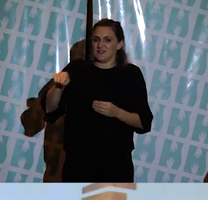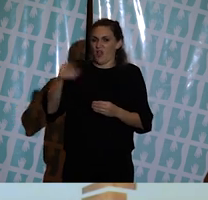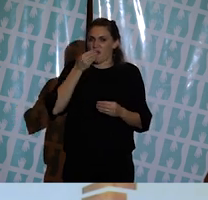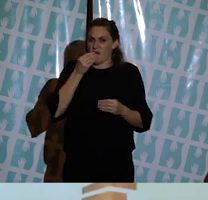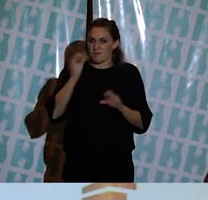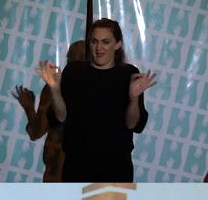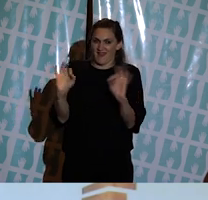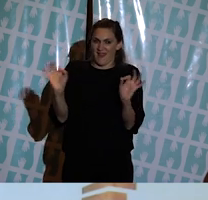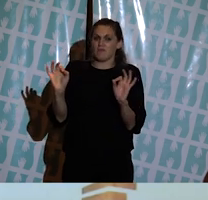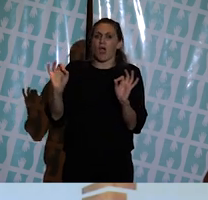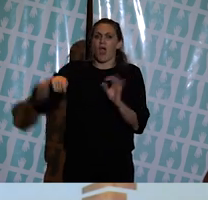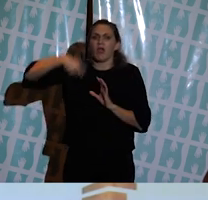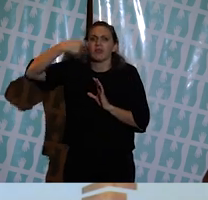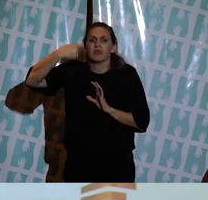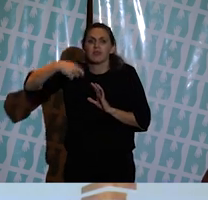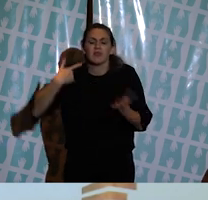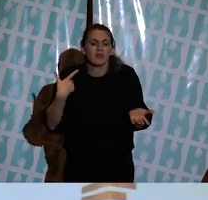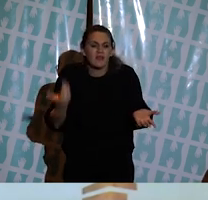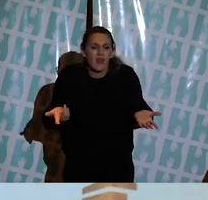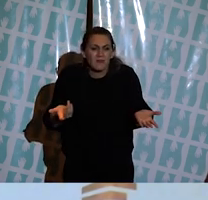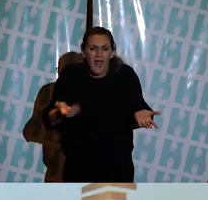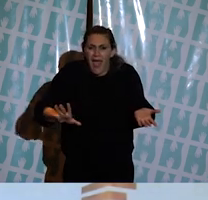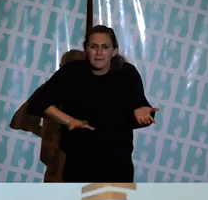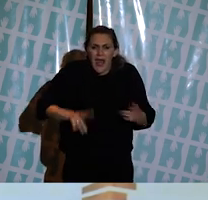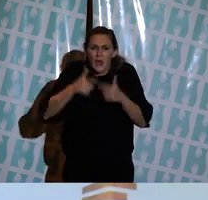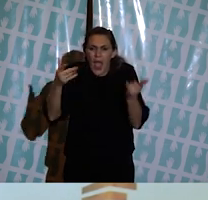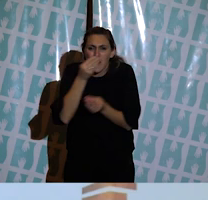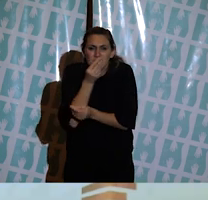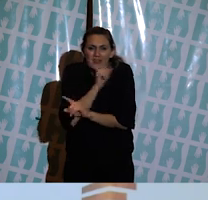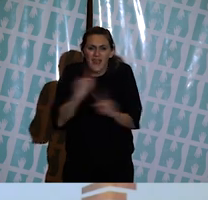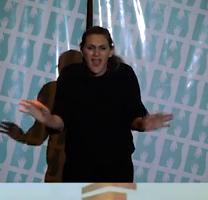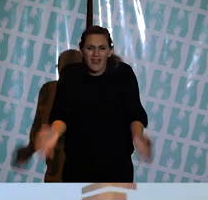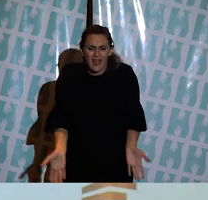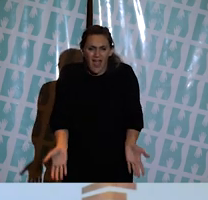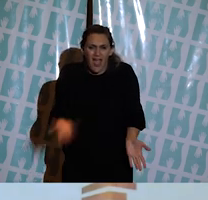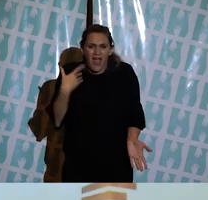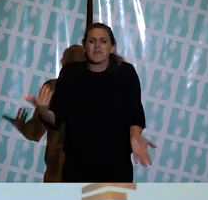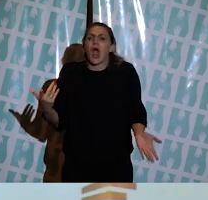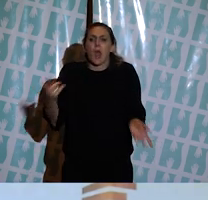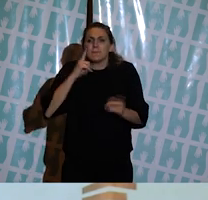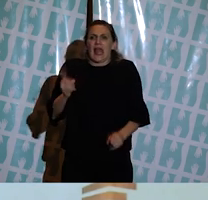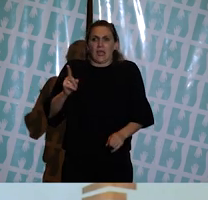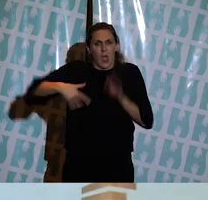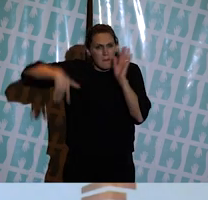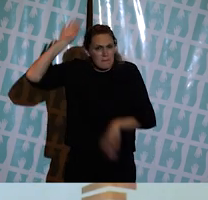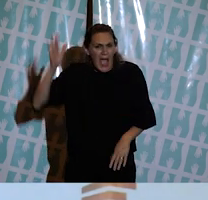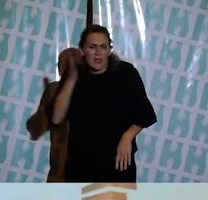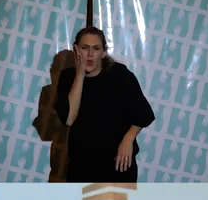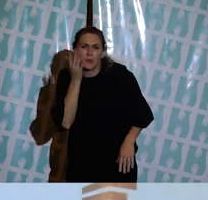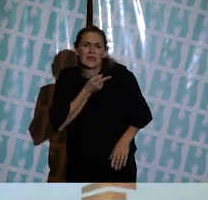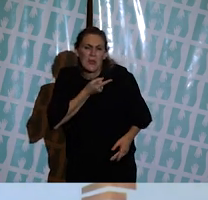está consumiendo cocaína hace un montón de tiempo. O está corriendo riesgos mucho peores. y que si no se hacen cambios, por más que